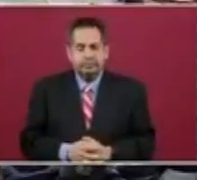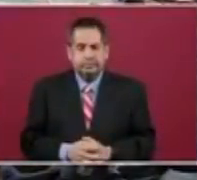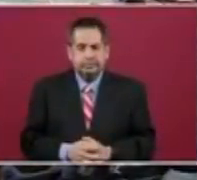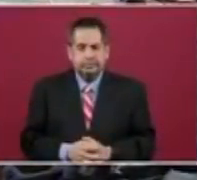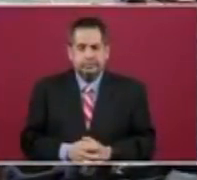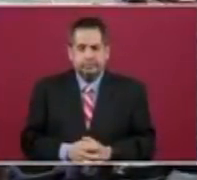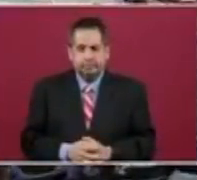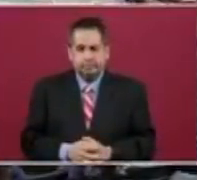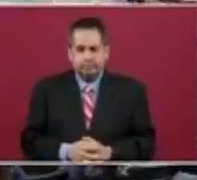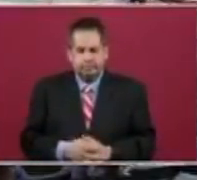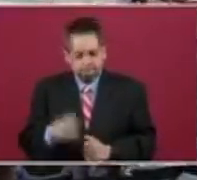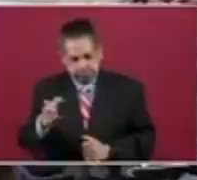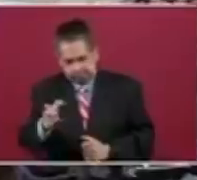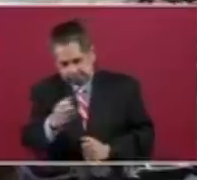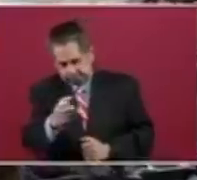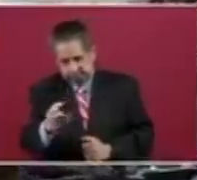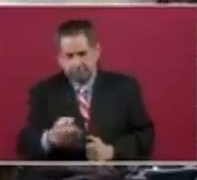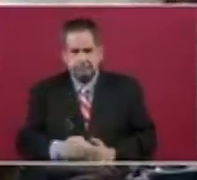Andale, pues.